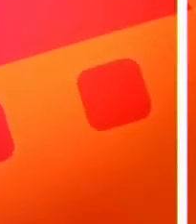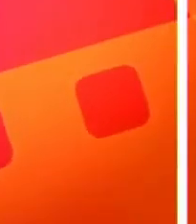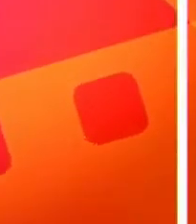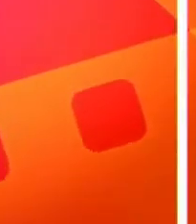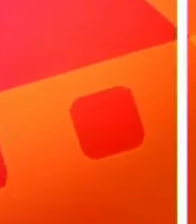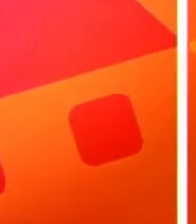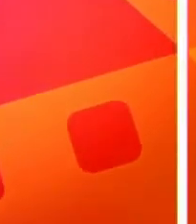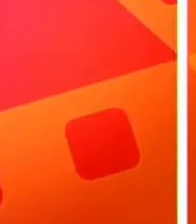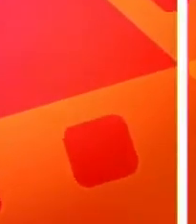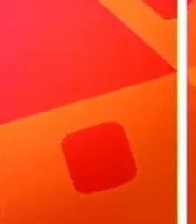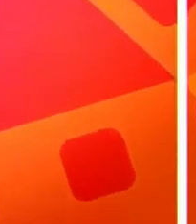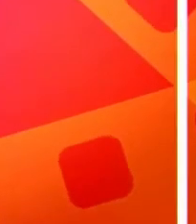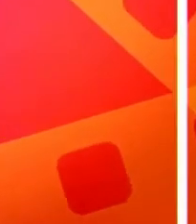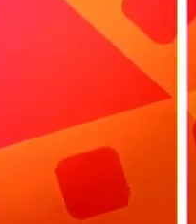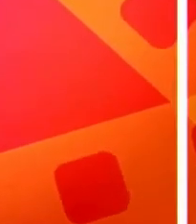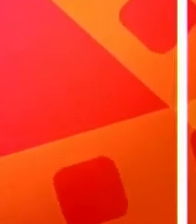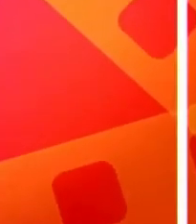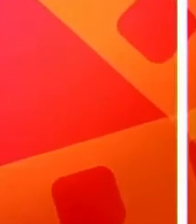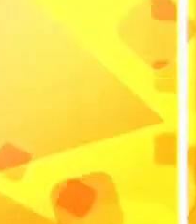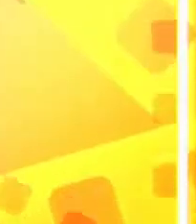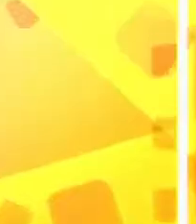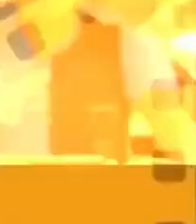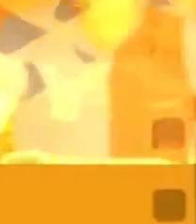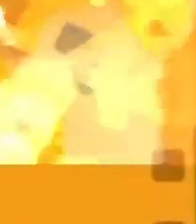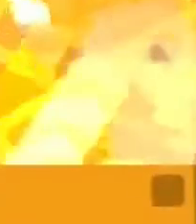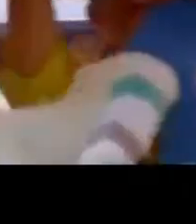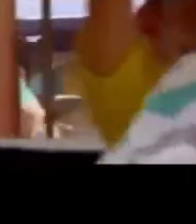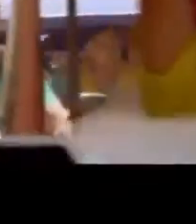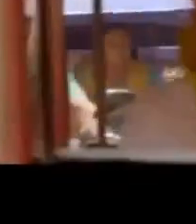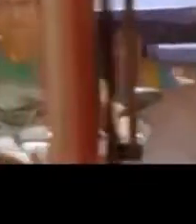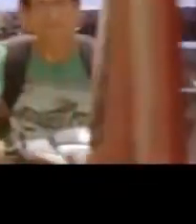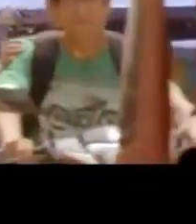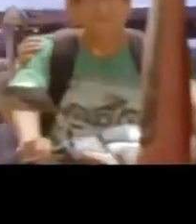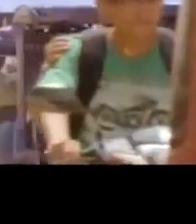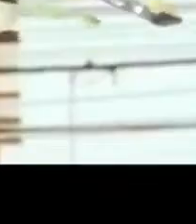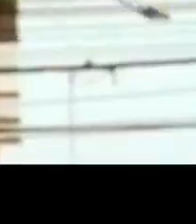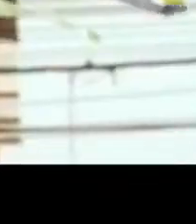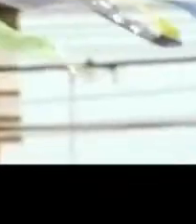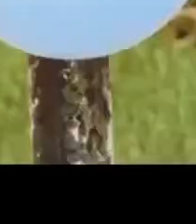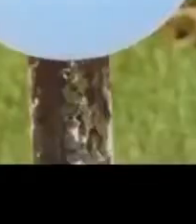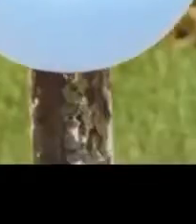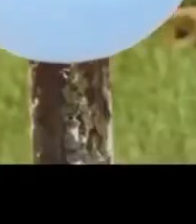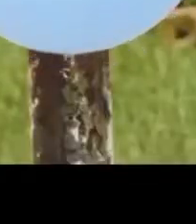Cine peruano, hecho en regiones. Desde Ucayali.